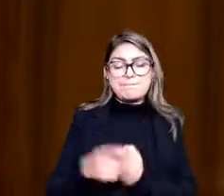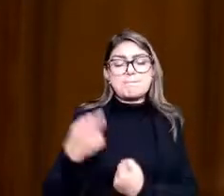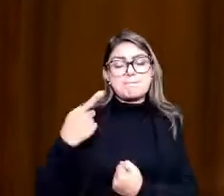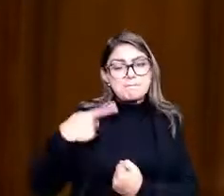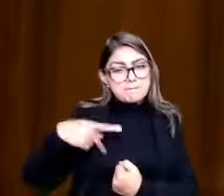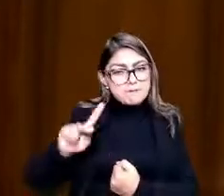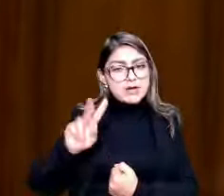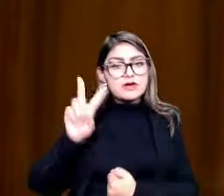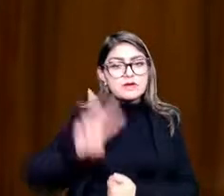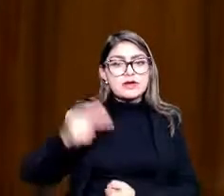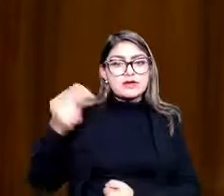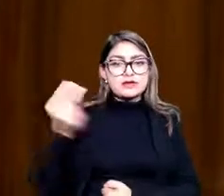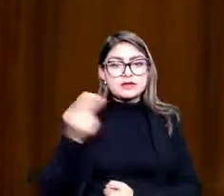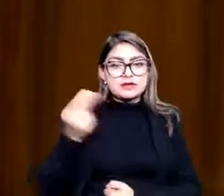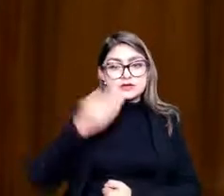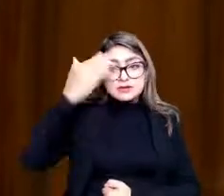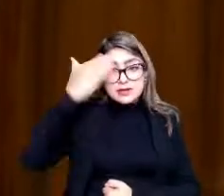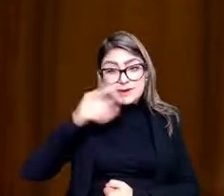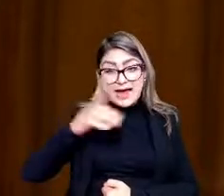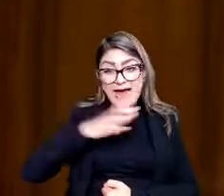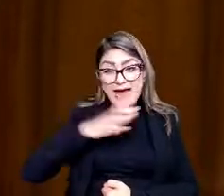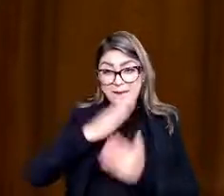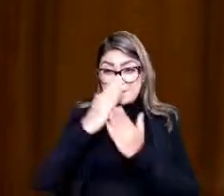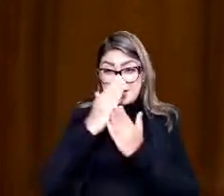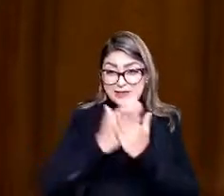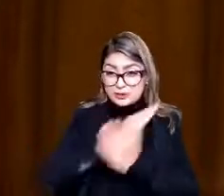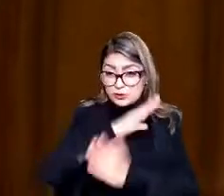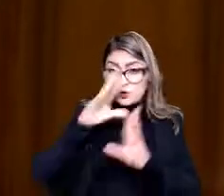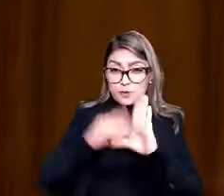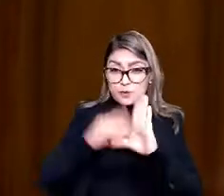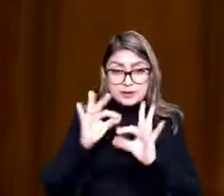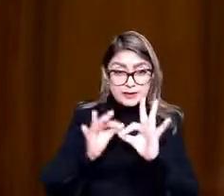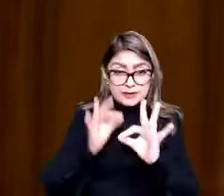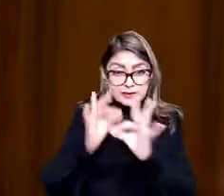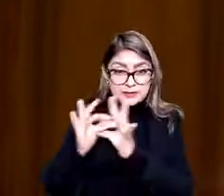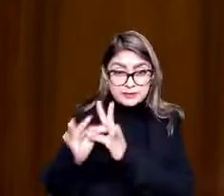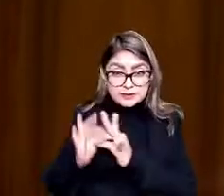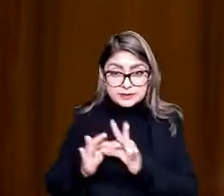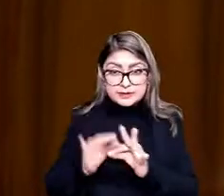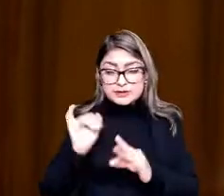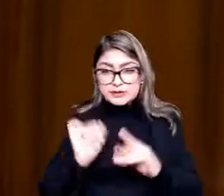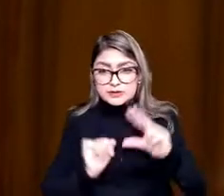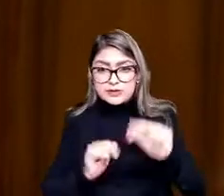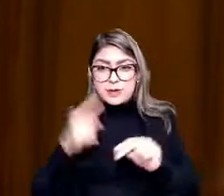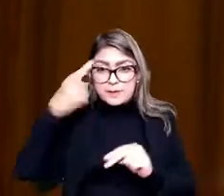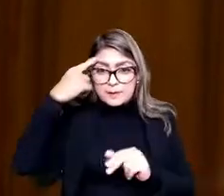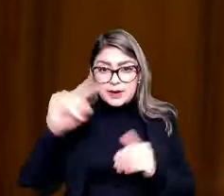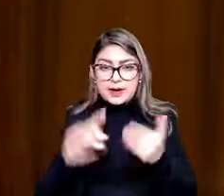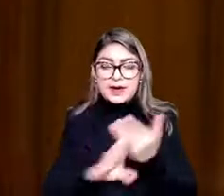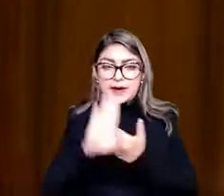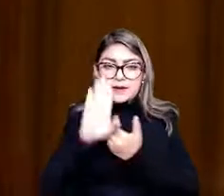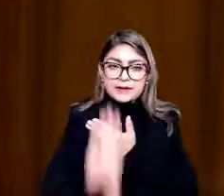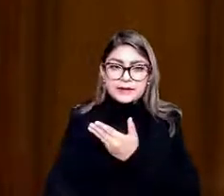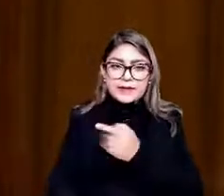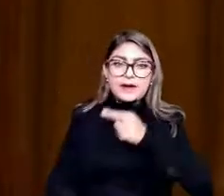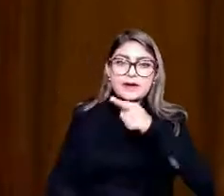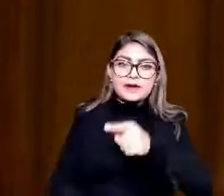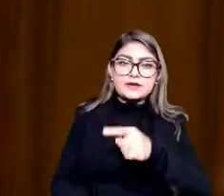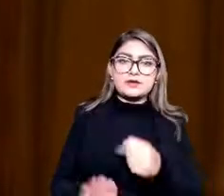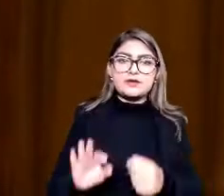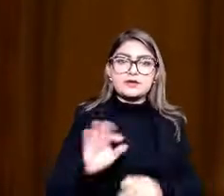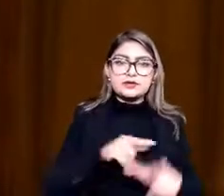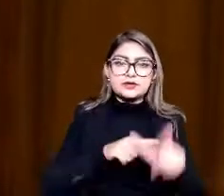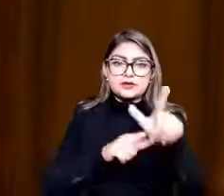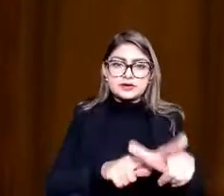si se tomaron todas las medidas necesarias para evitar en mayor medida este tipo de situaciones.